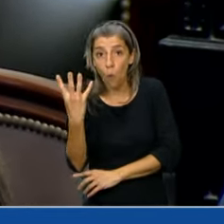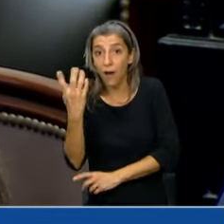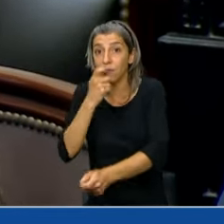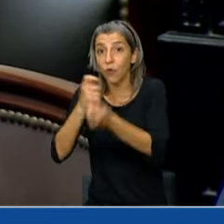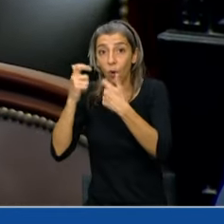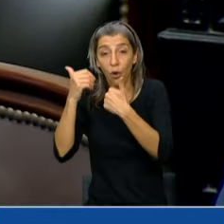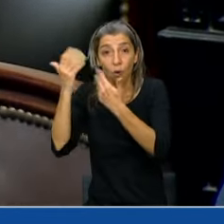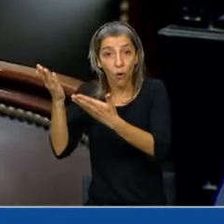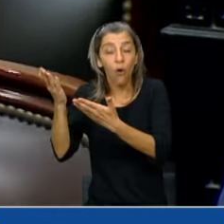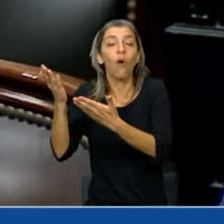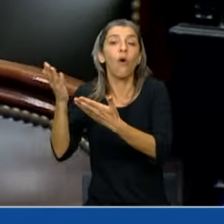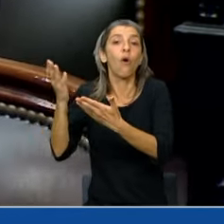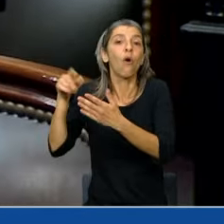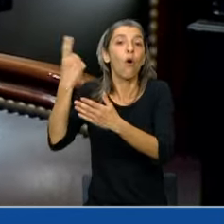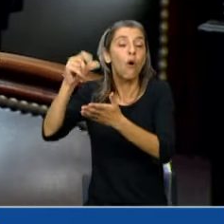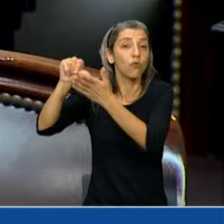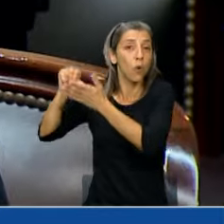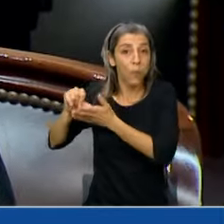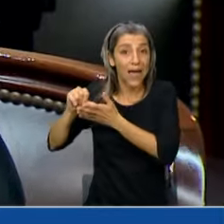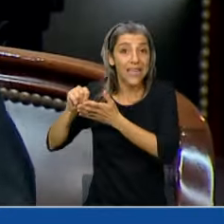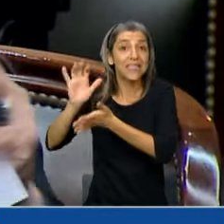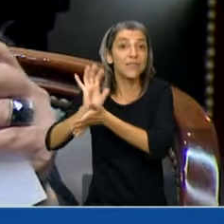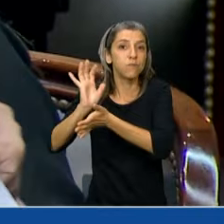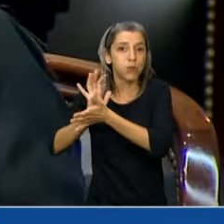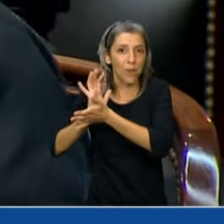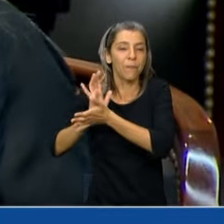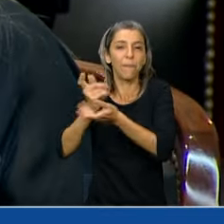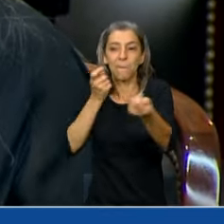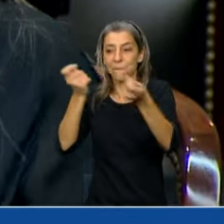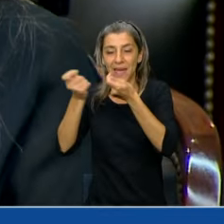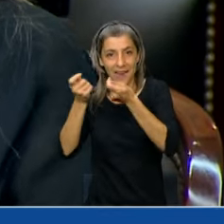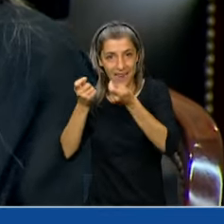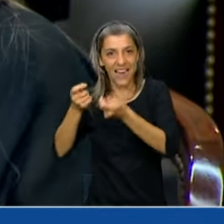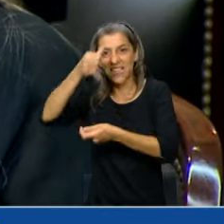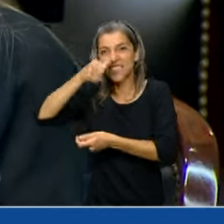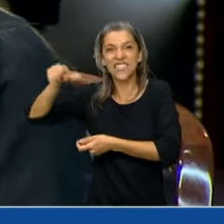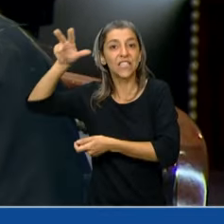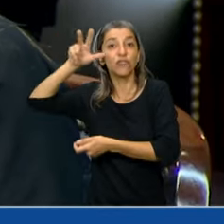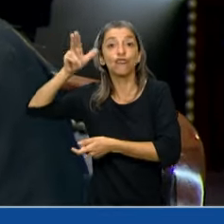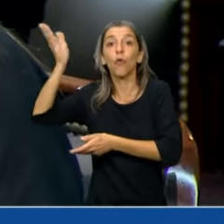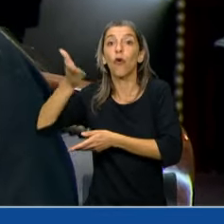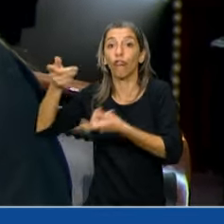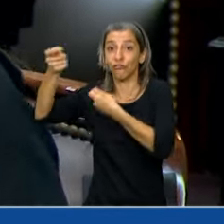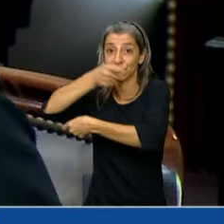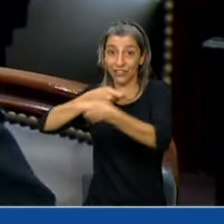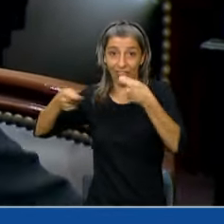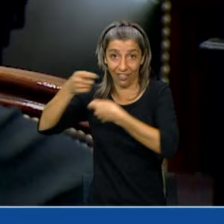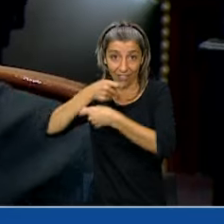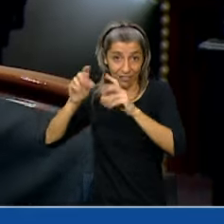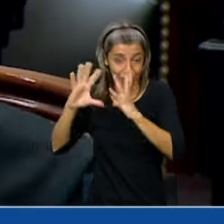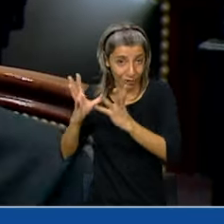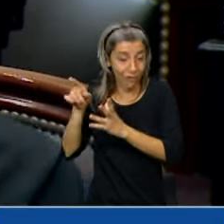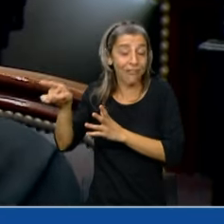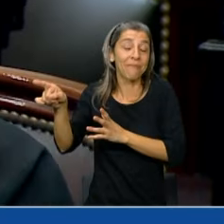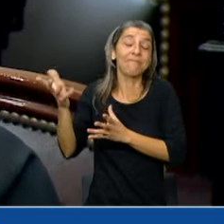concentran el 68 por del mercado para aquellos que abrazamos la causa